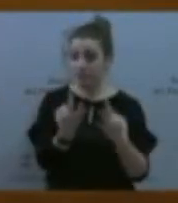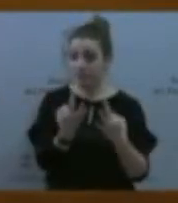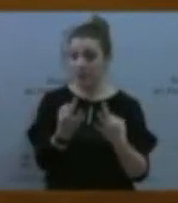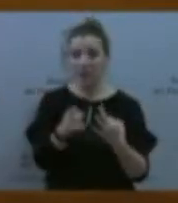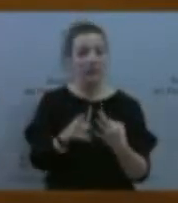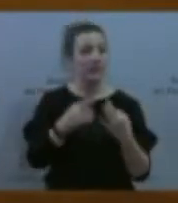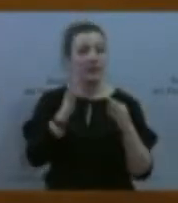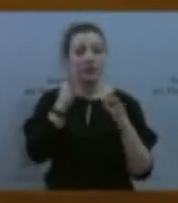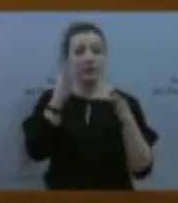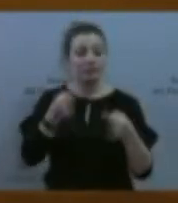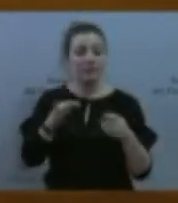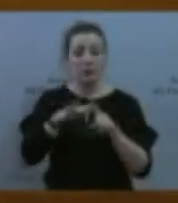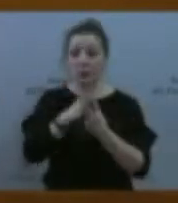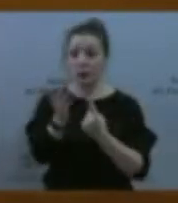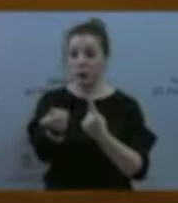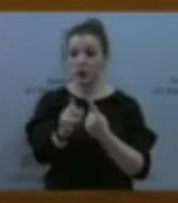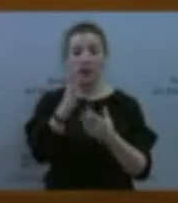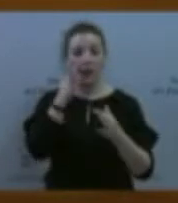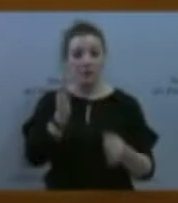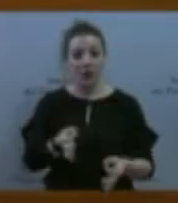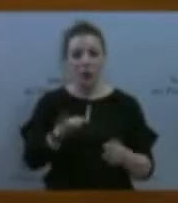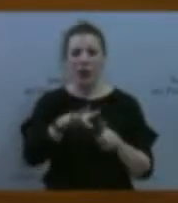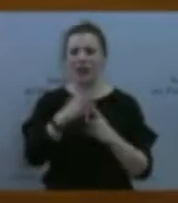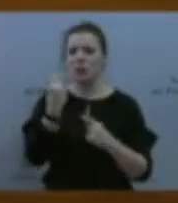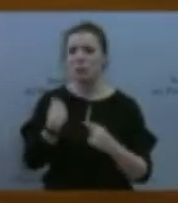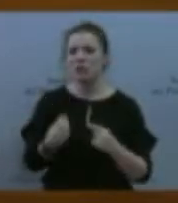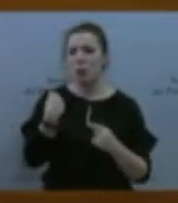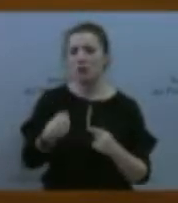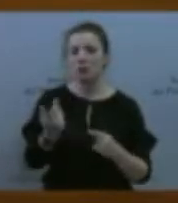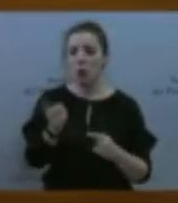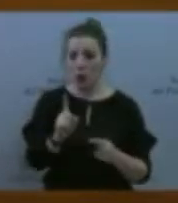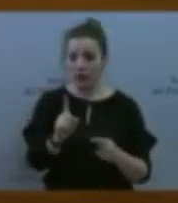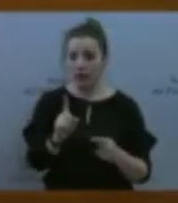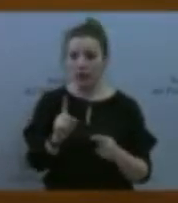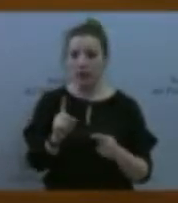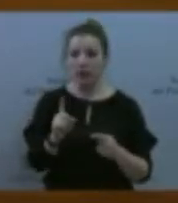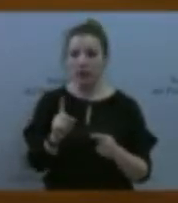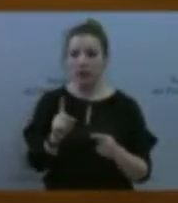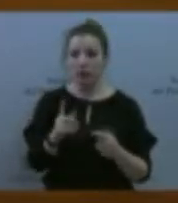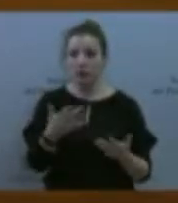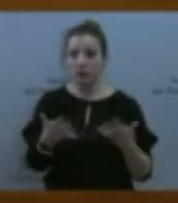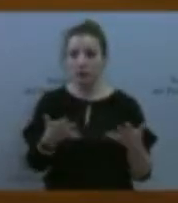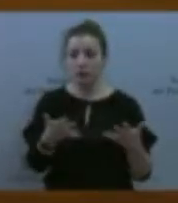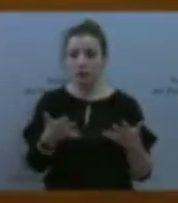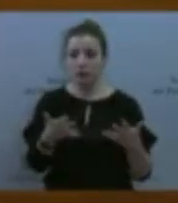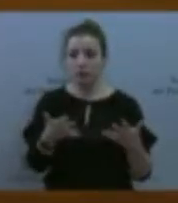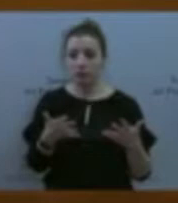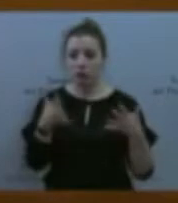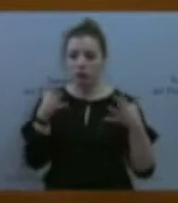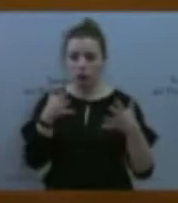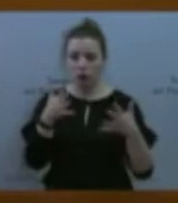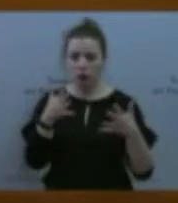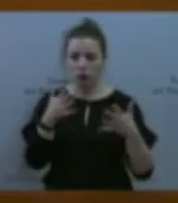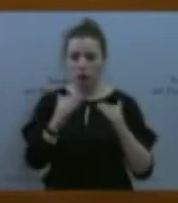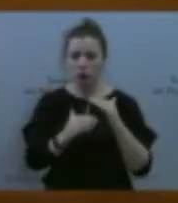exactamente el mismo caso, el del Consejo Judicial, ¿no?, del Consejo Superior del Poder Judicial, pero, por ejemplo, hemos